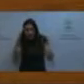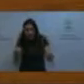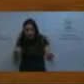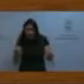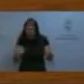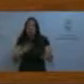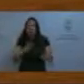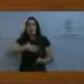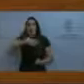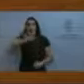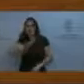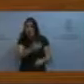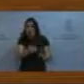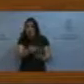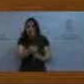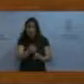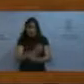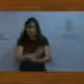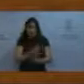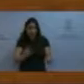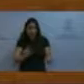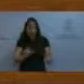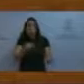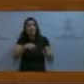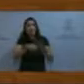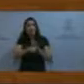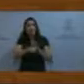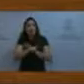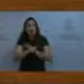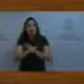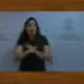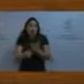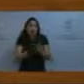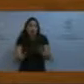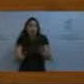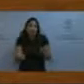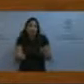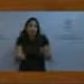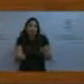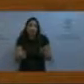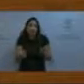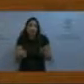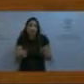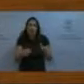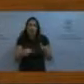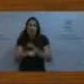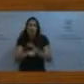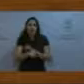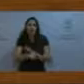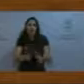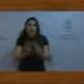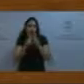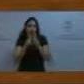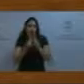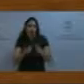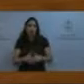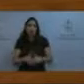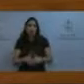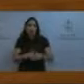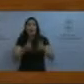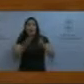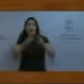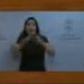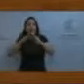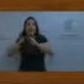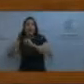o posible. Y la gestión, como digo, fue una huida hacia adelante. La UTE adjudicataria de las obras de Boves, las